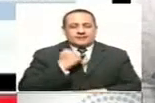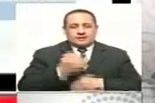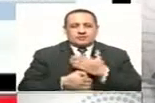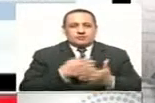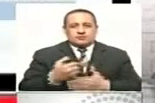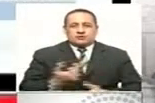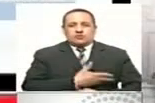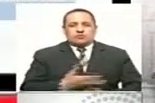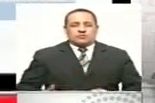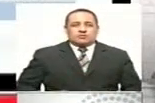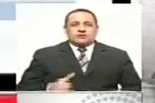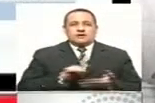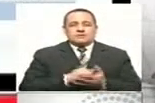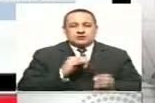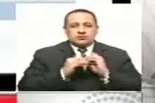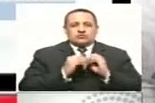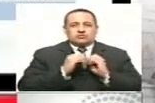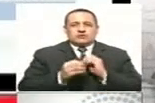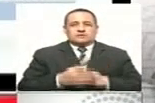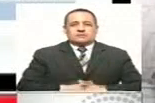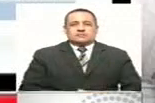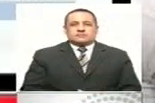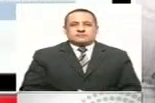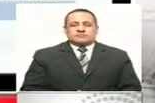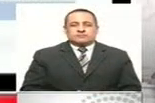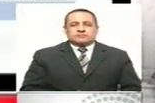Estado que va implementando, ¿no?